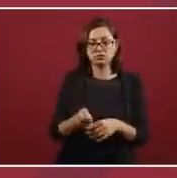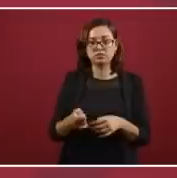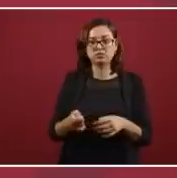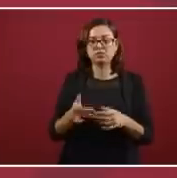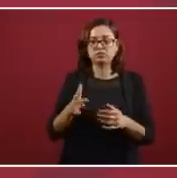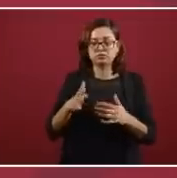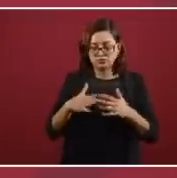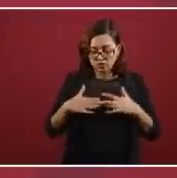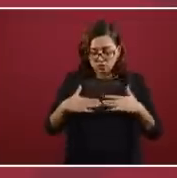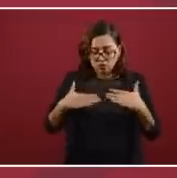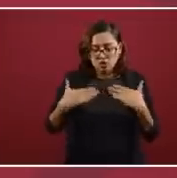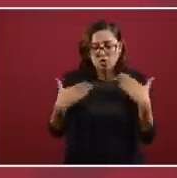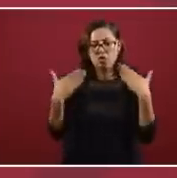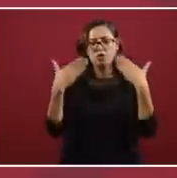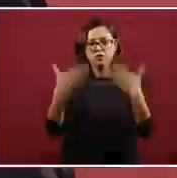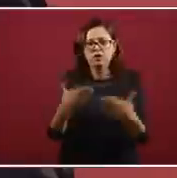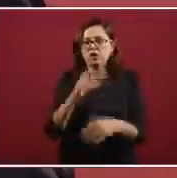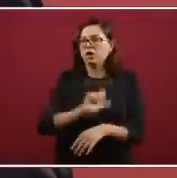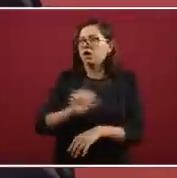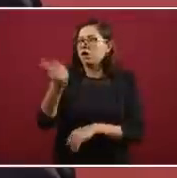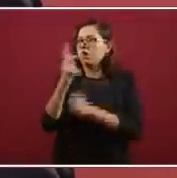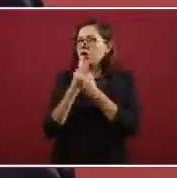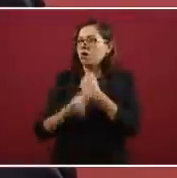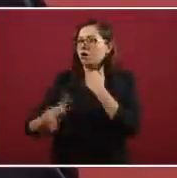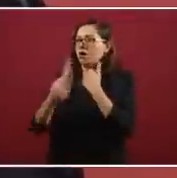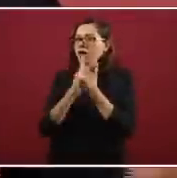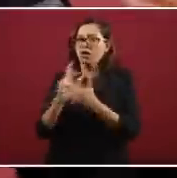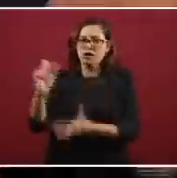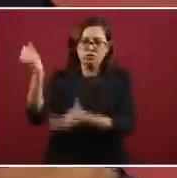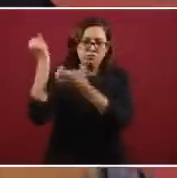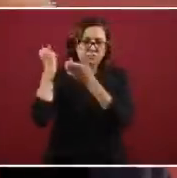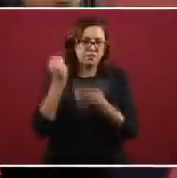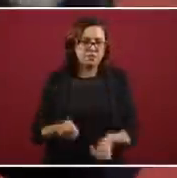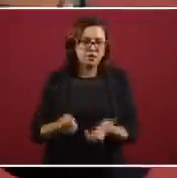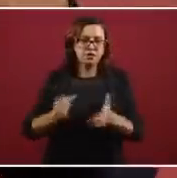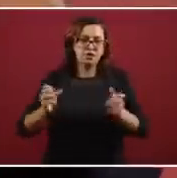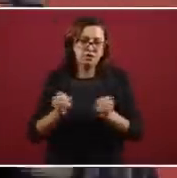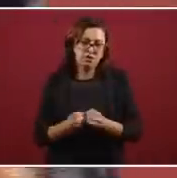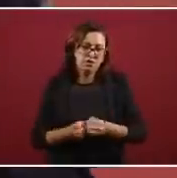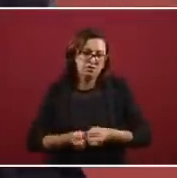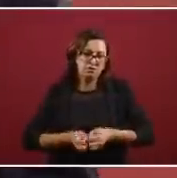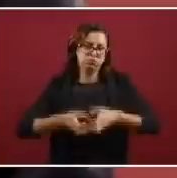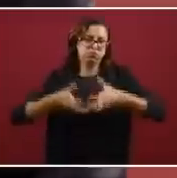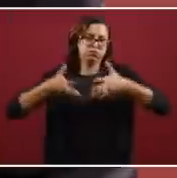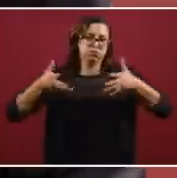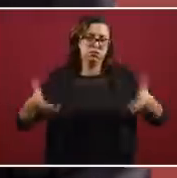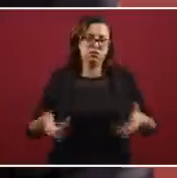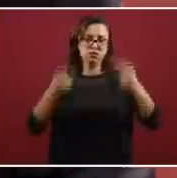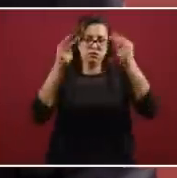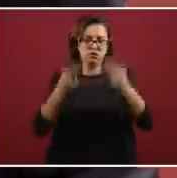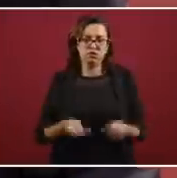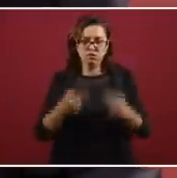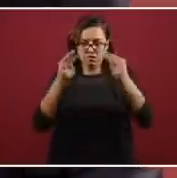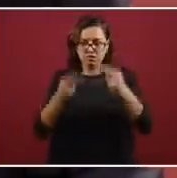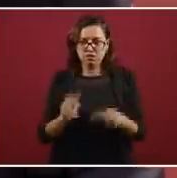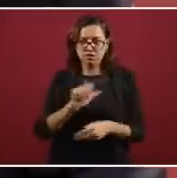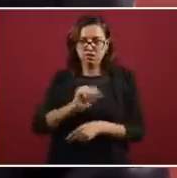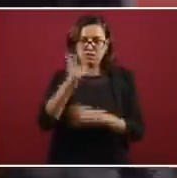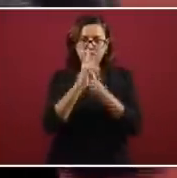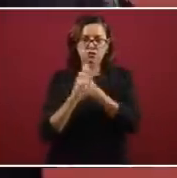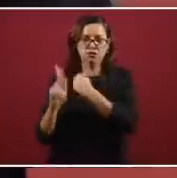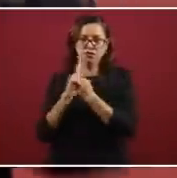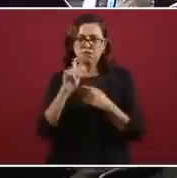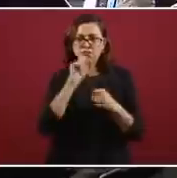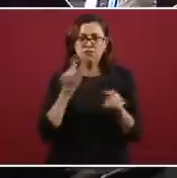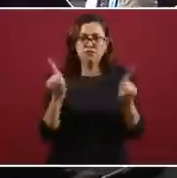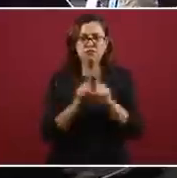siga llegando la inversión extranjera y siga creciendo el comercio exterior. Ese